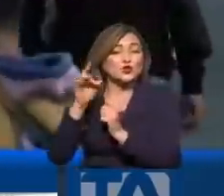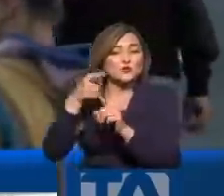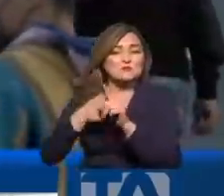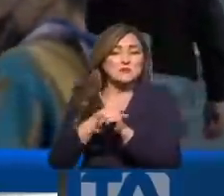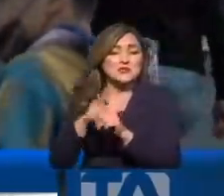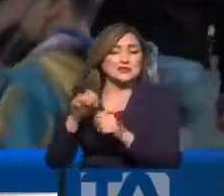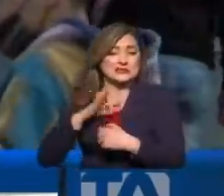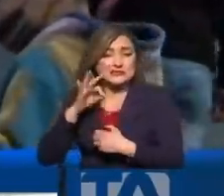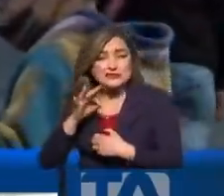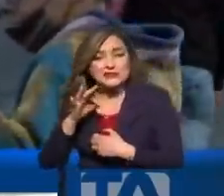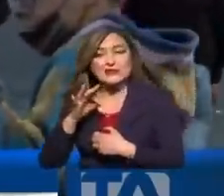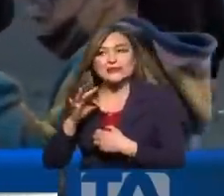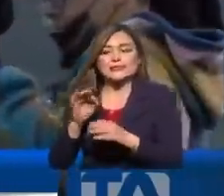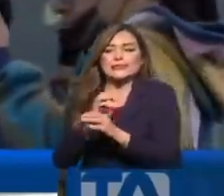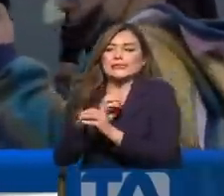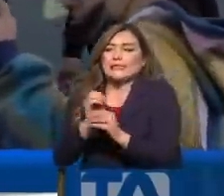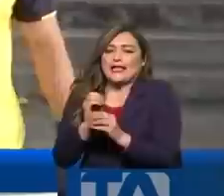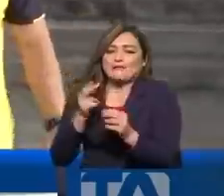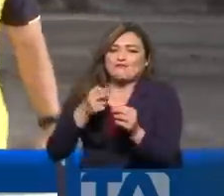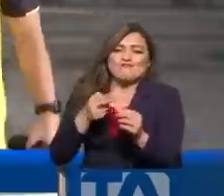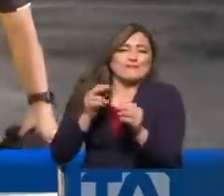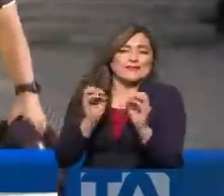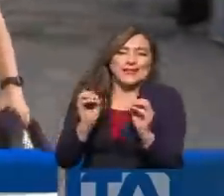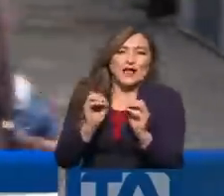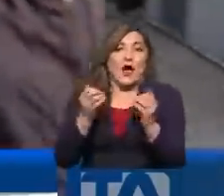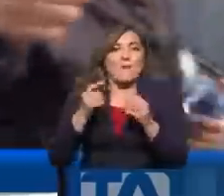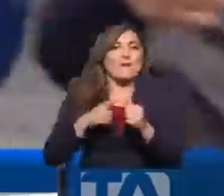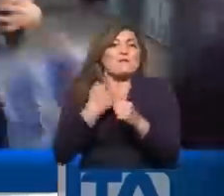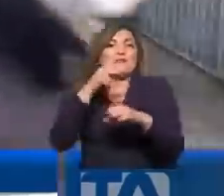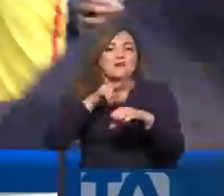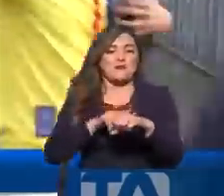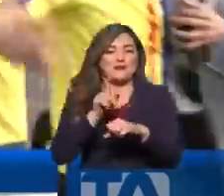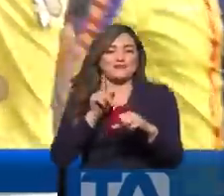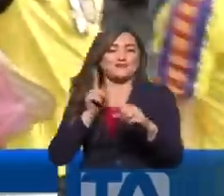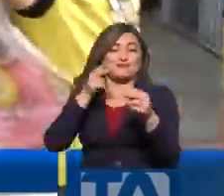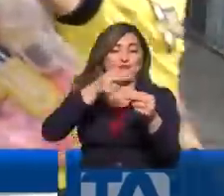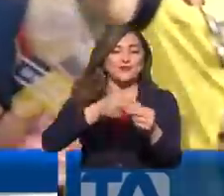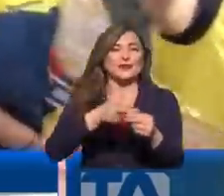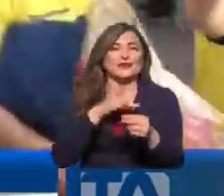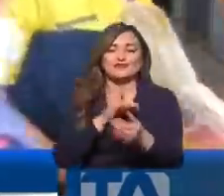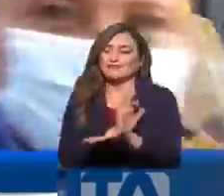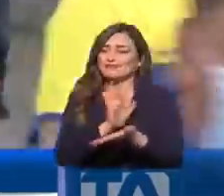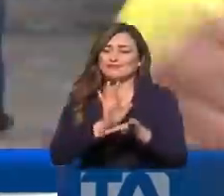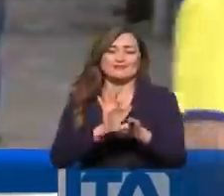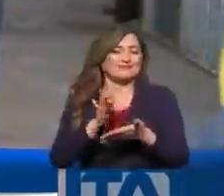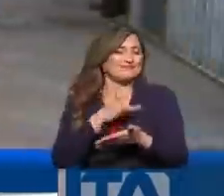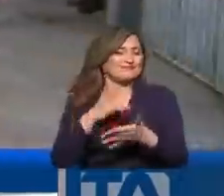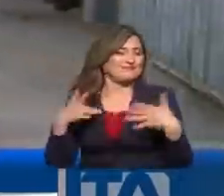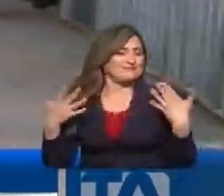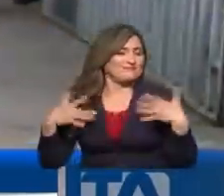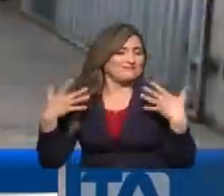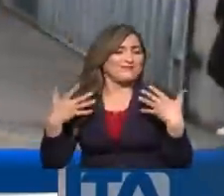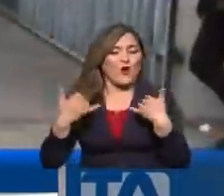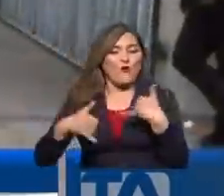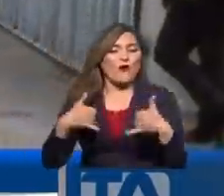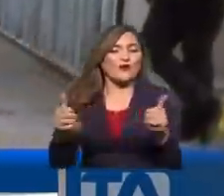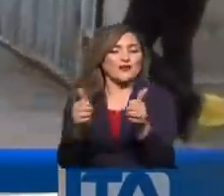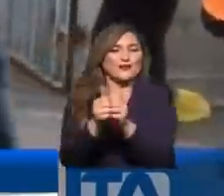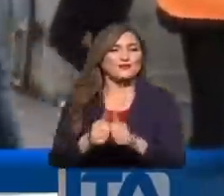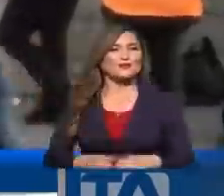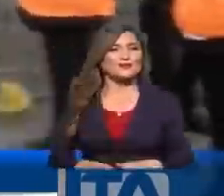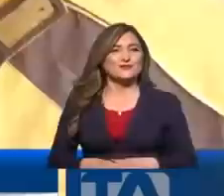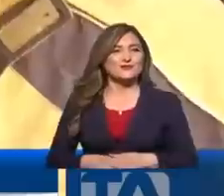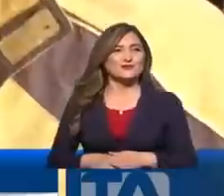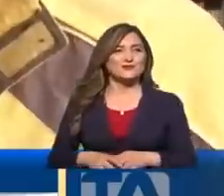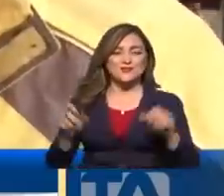y aún con la pandemia latente, expresaron su felicidad de haber sido testigos de un verdadero juego en equipo. ¡Arriba, Ecuador!